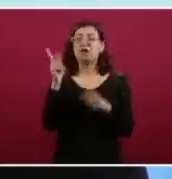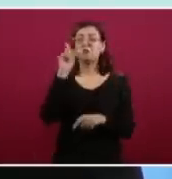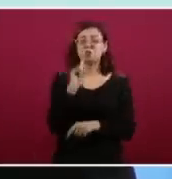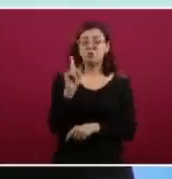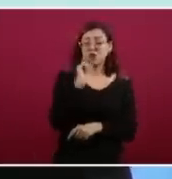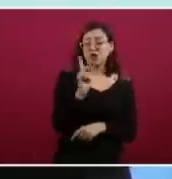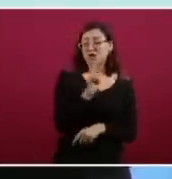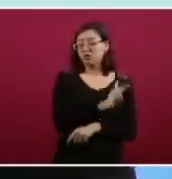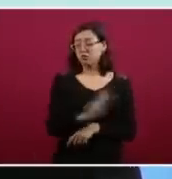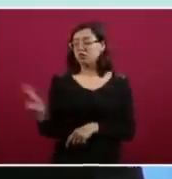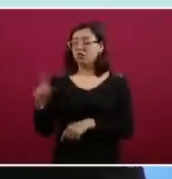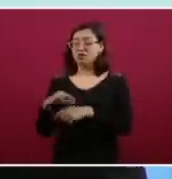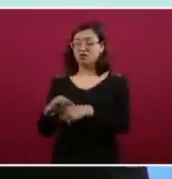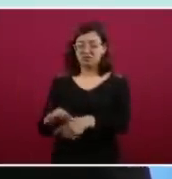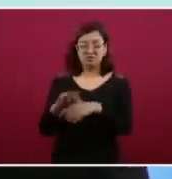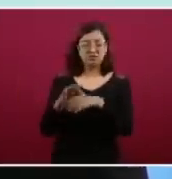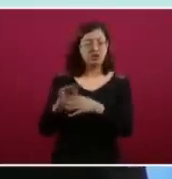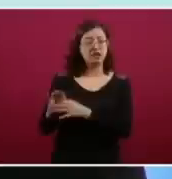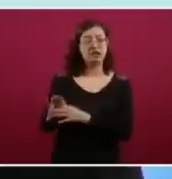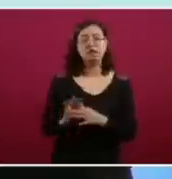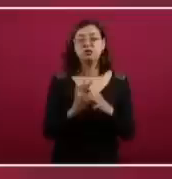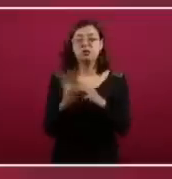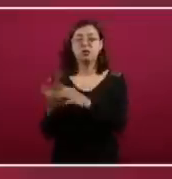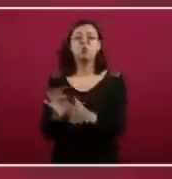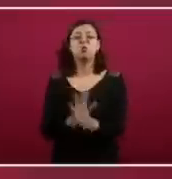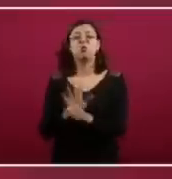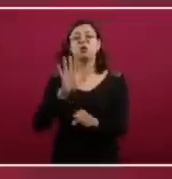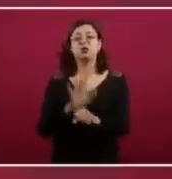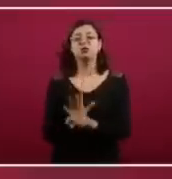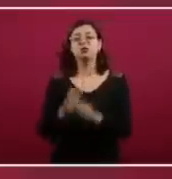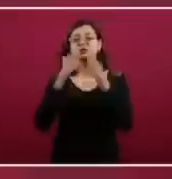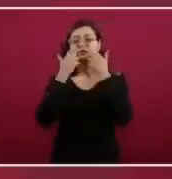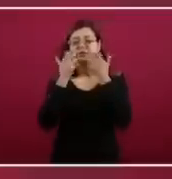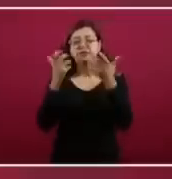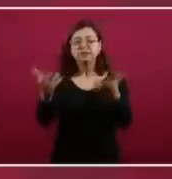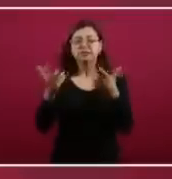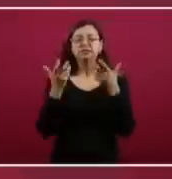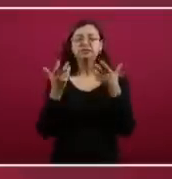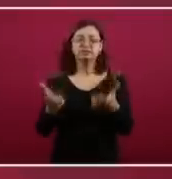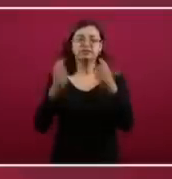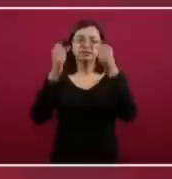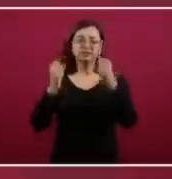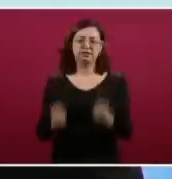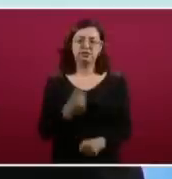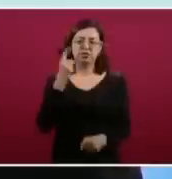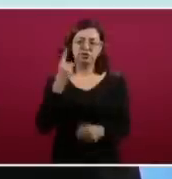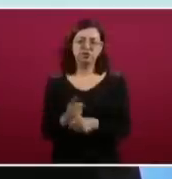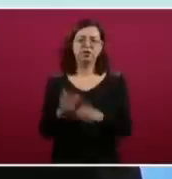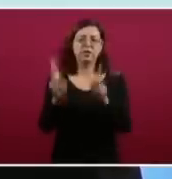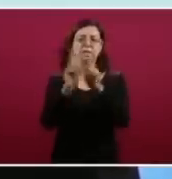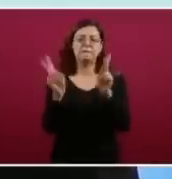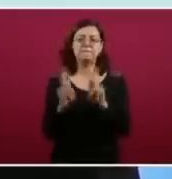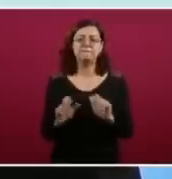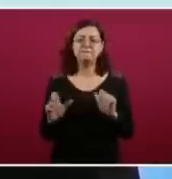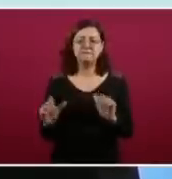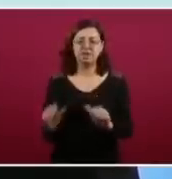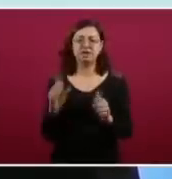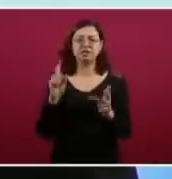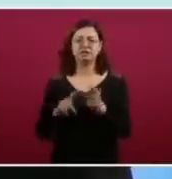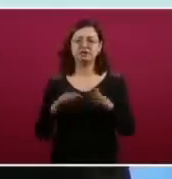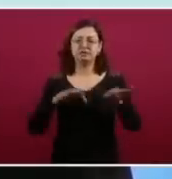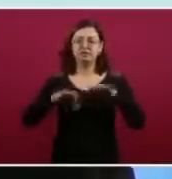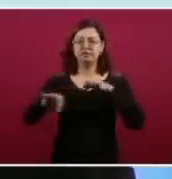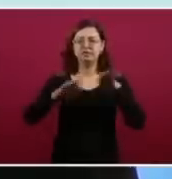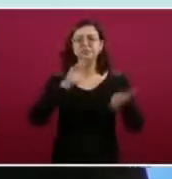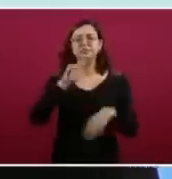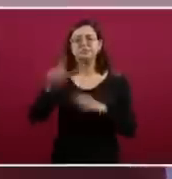común que las une: su deseo de seguridad y paz, por más y mejores empleos y por